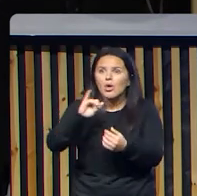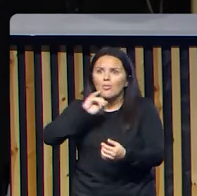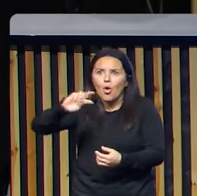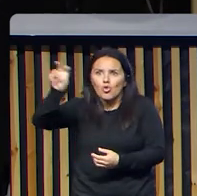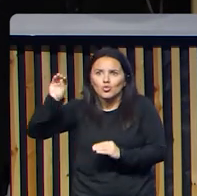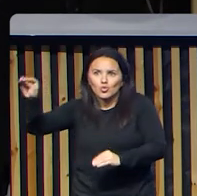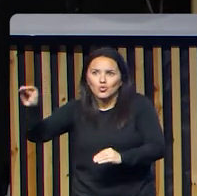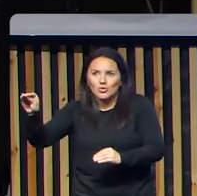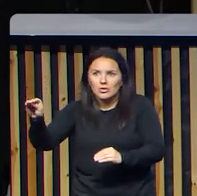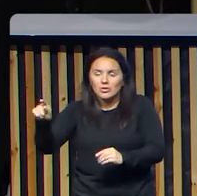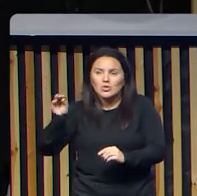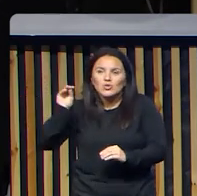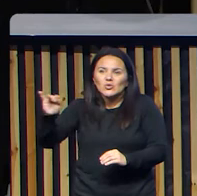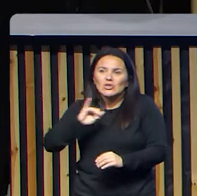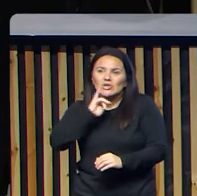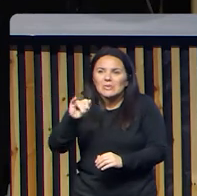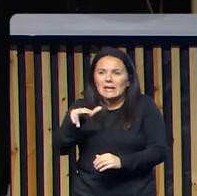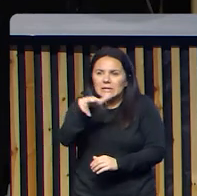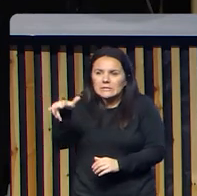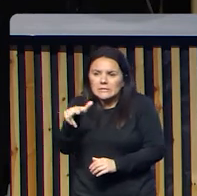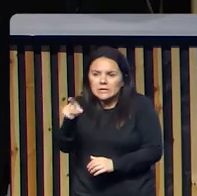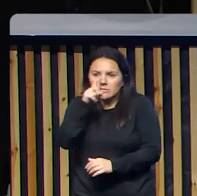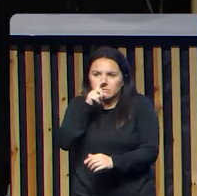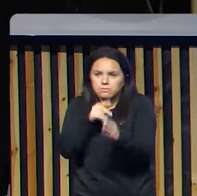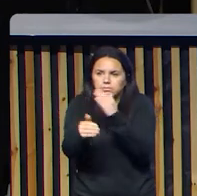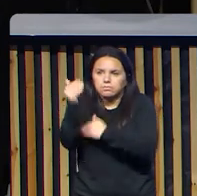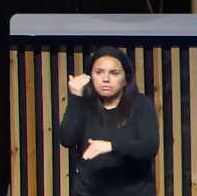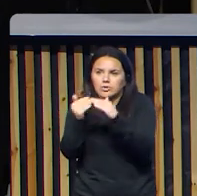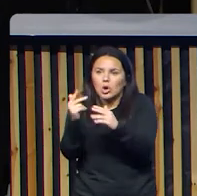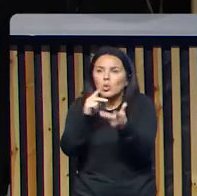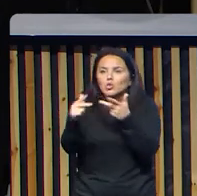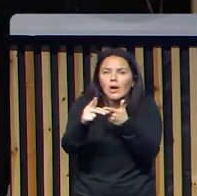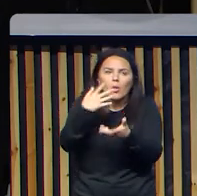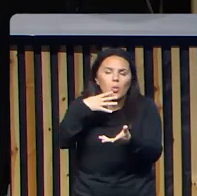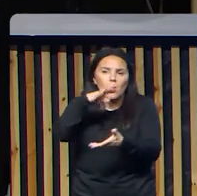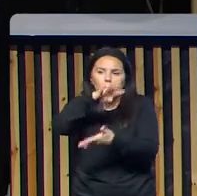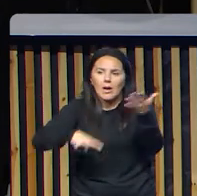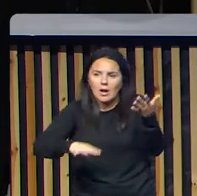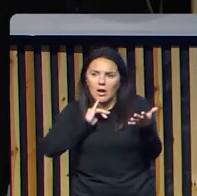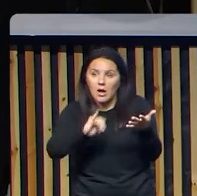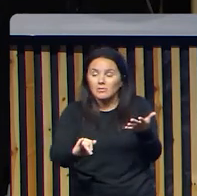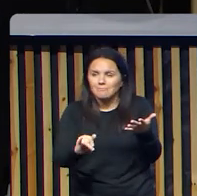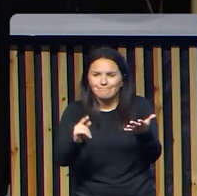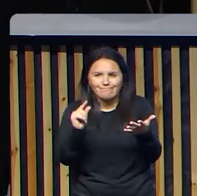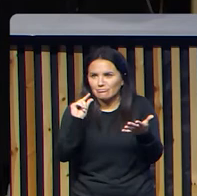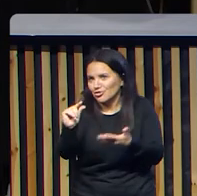Y saben Castellano macarronico y euskera o Catalán nada